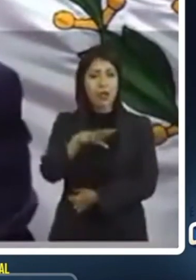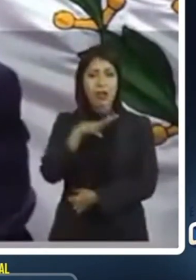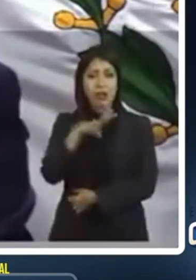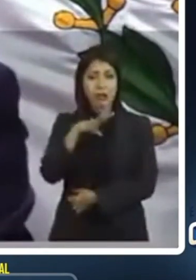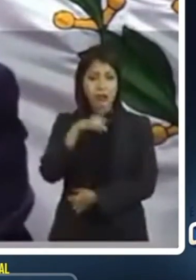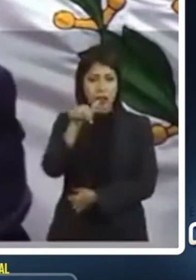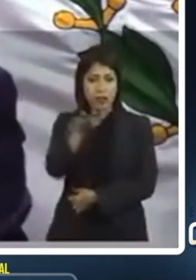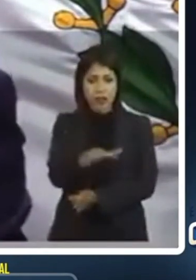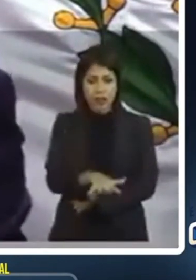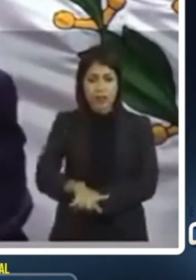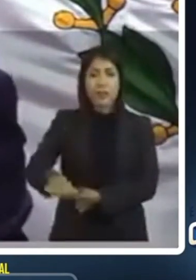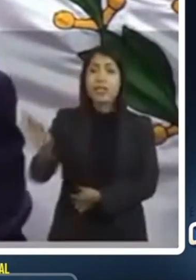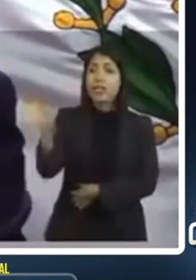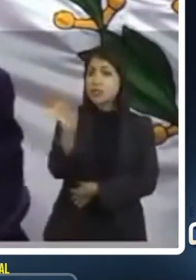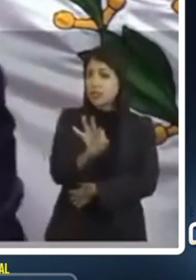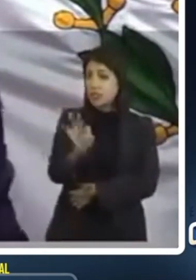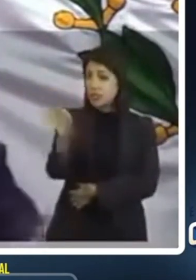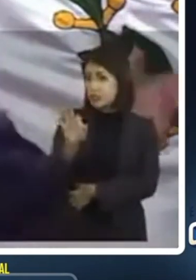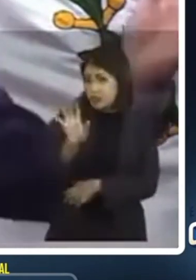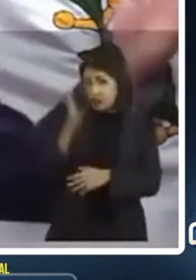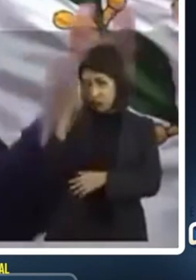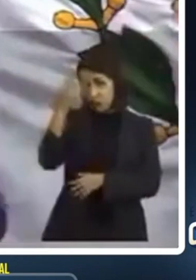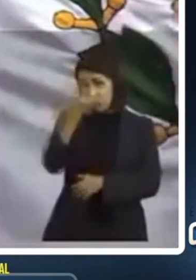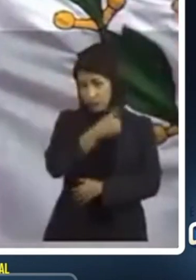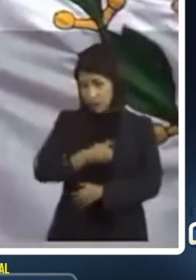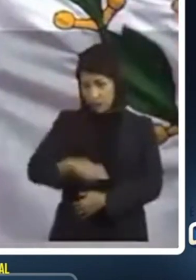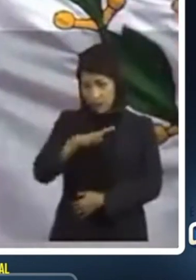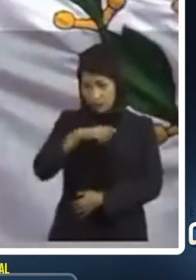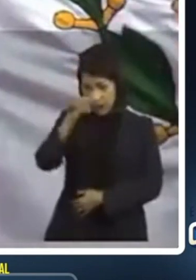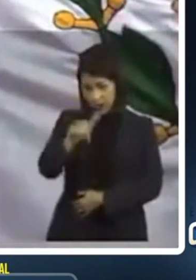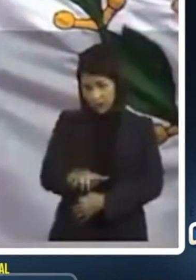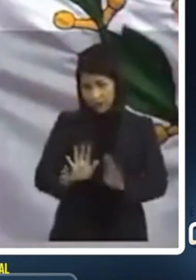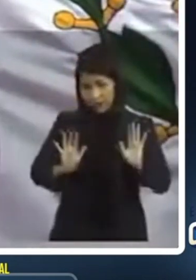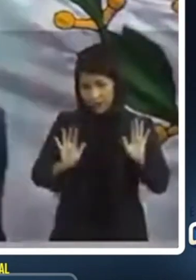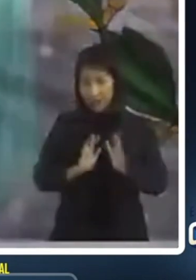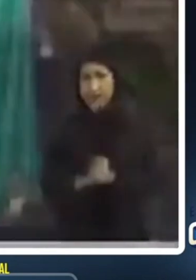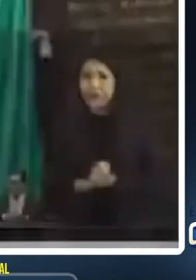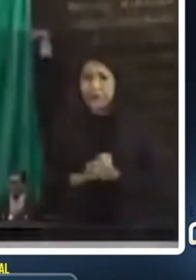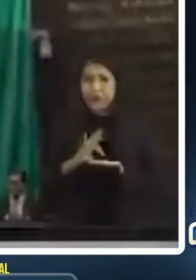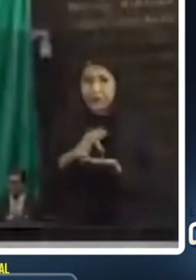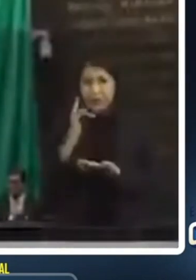nosotros, posiblemente. Muchas gracias.